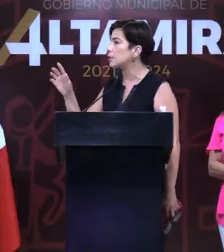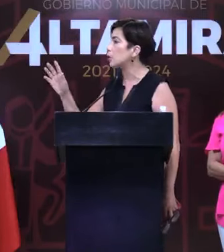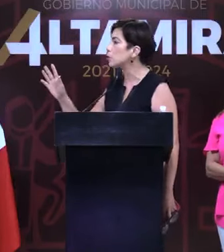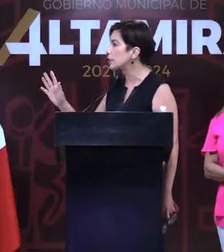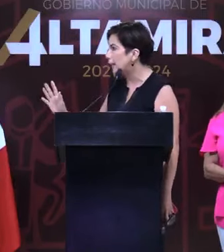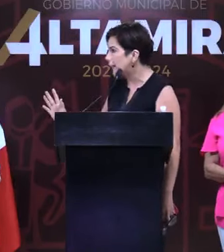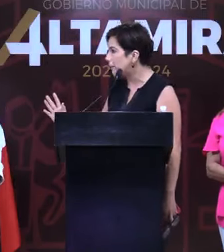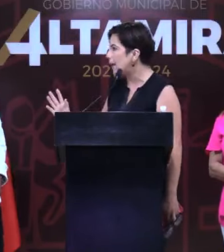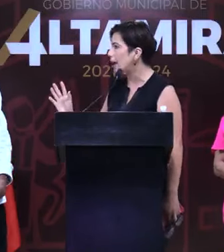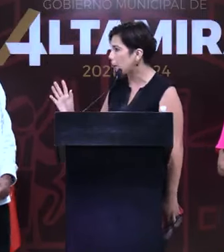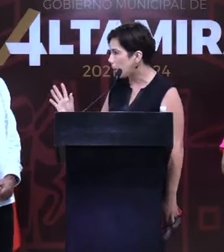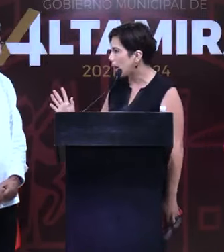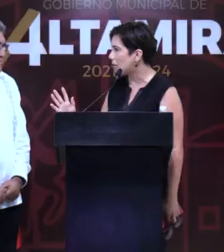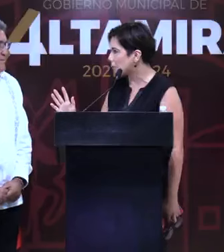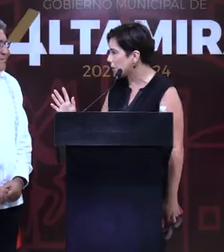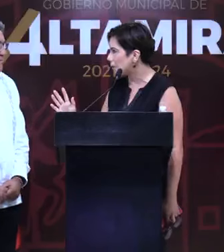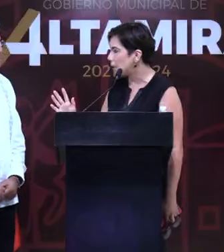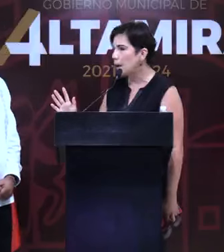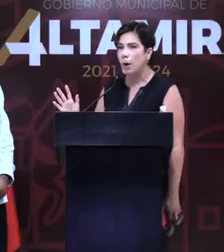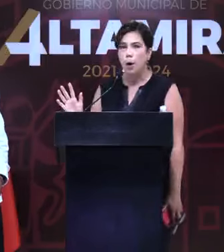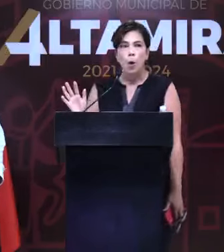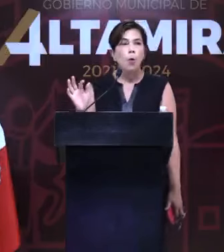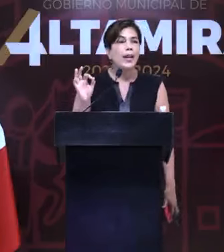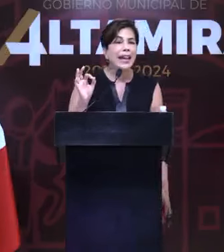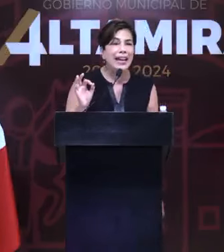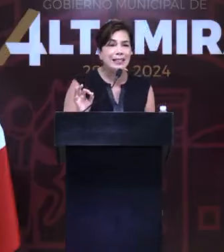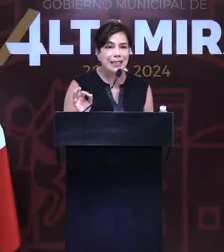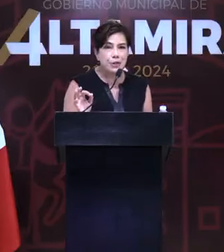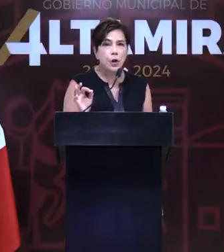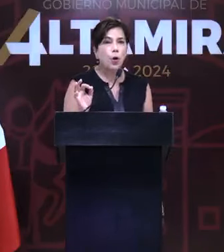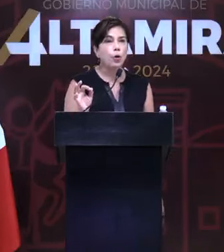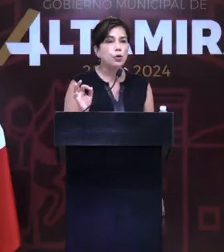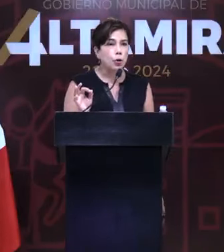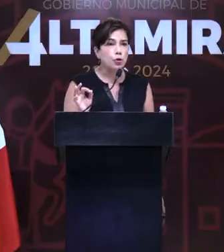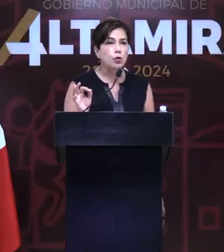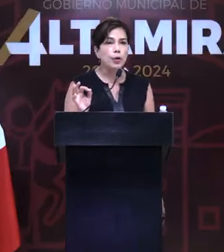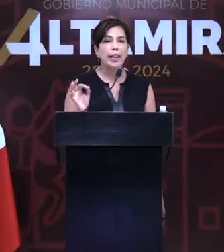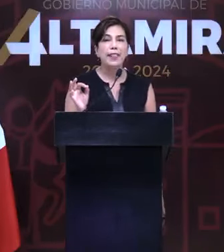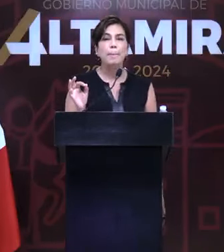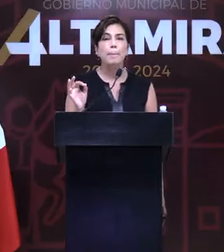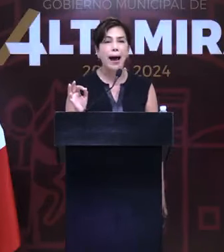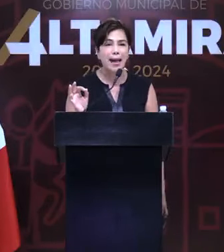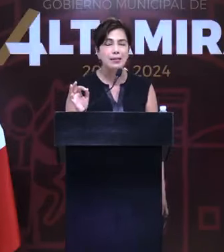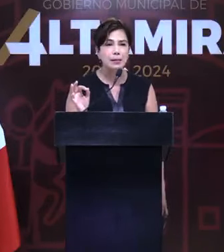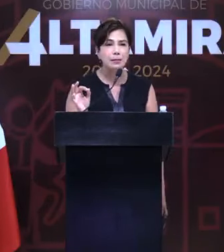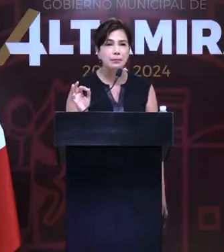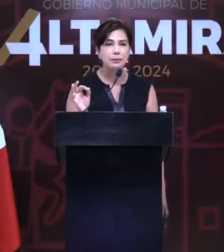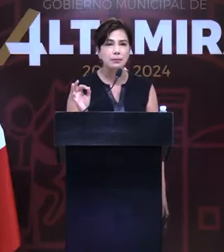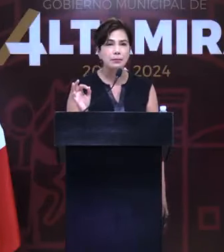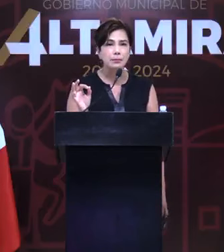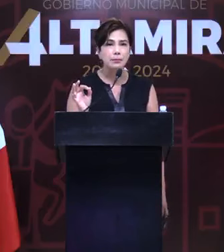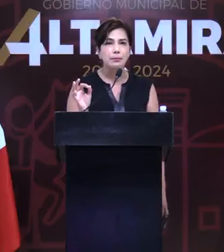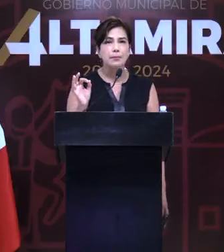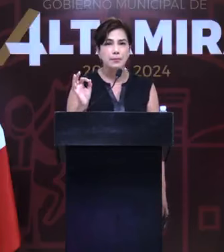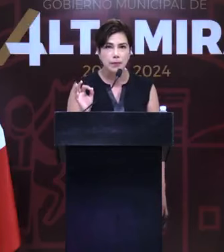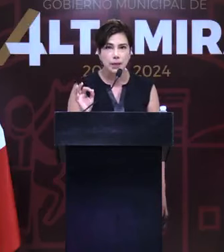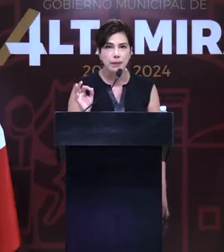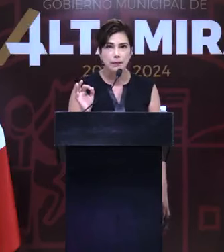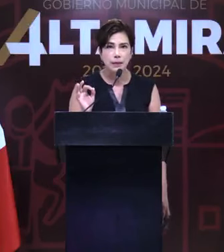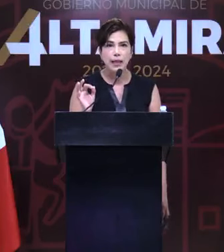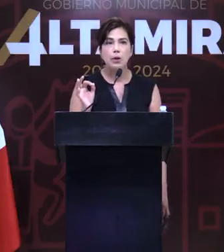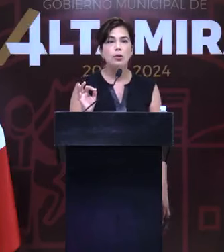y sostenible a largo plazo. Un ejercicio gozoso que dé paz,